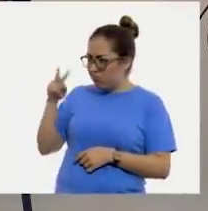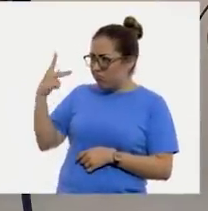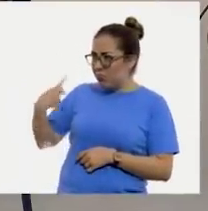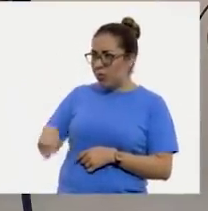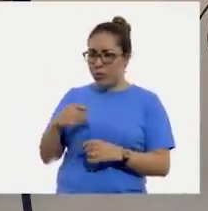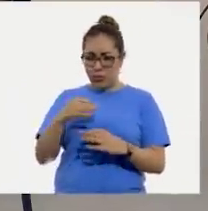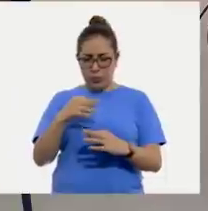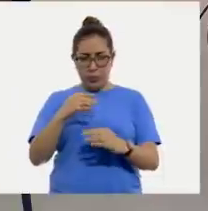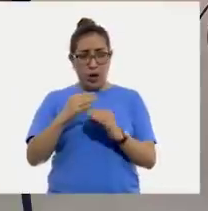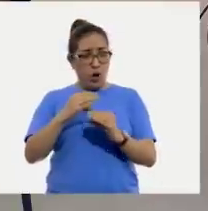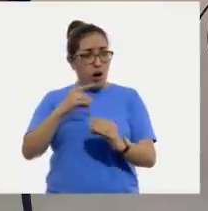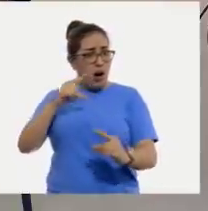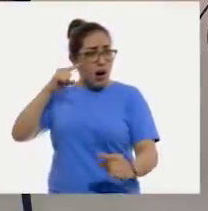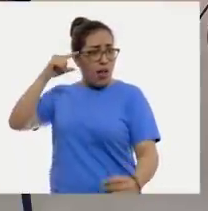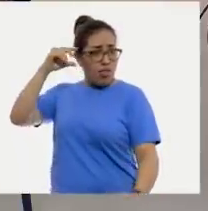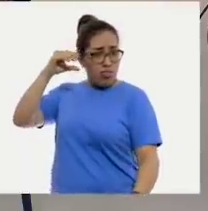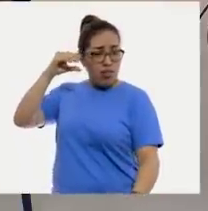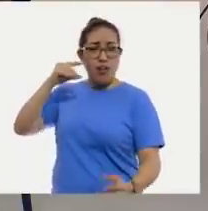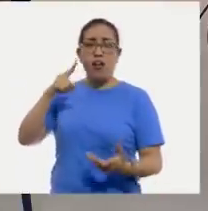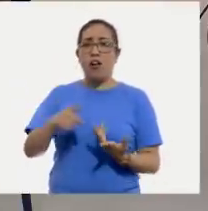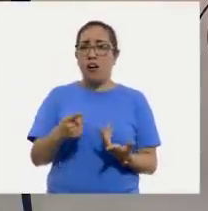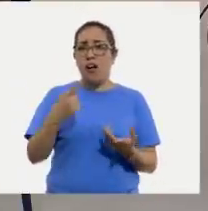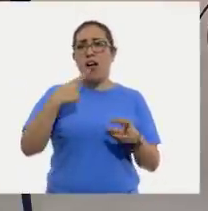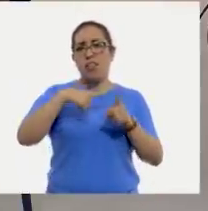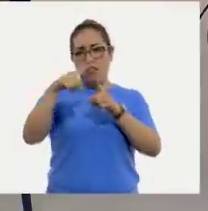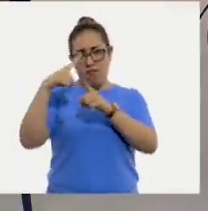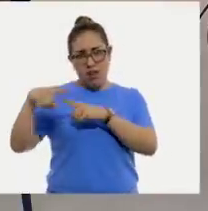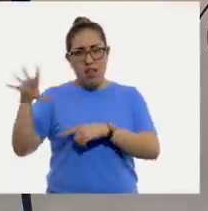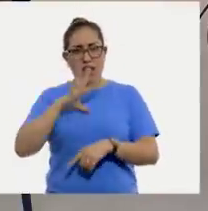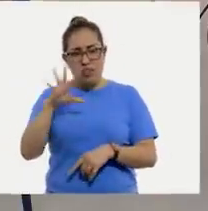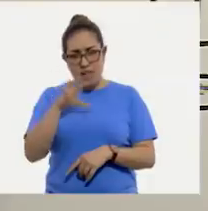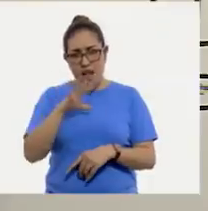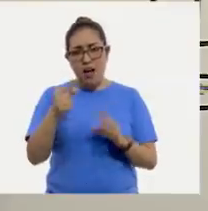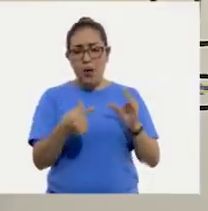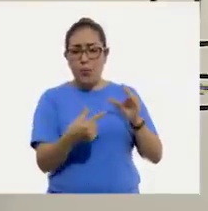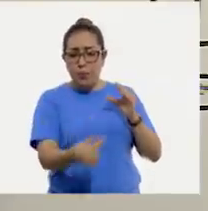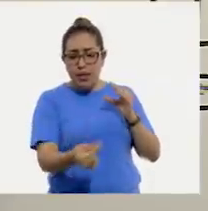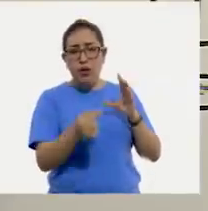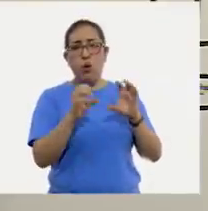Hay muchas flautas diferentes, de Cuéntame. Flautas de pico, flautas dulces, que son...